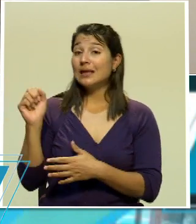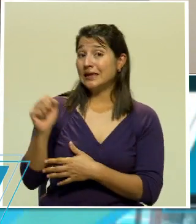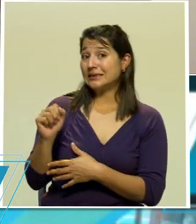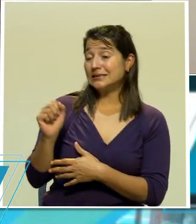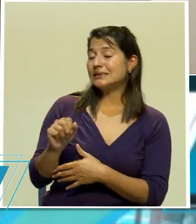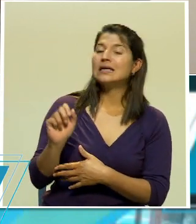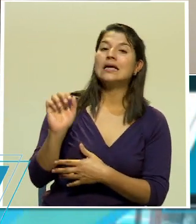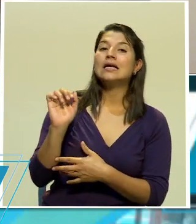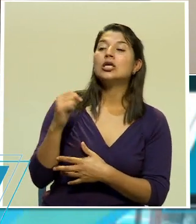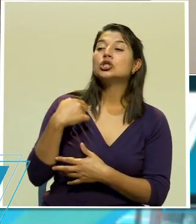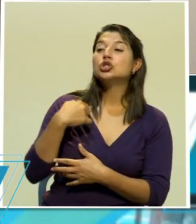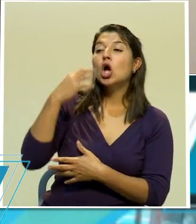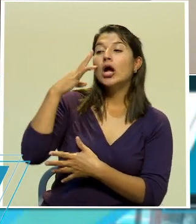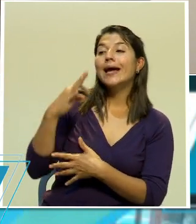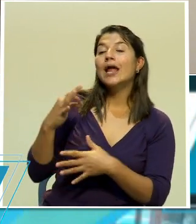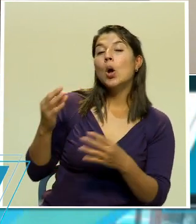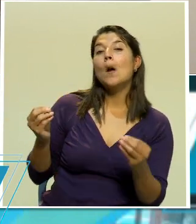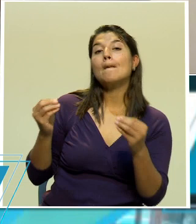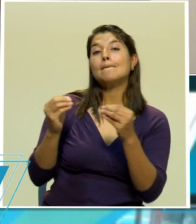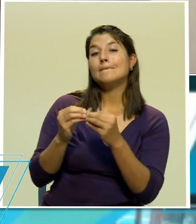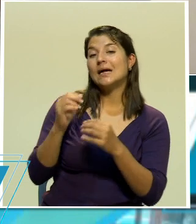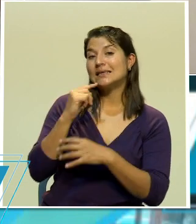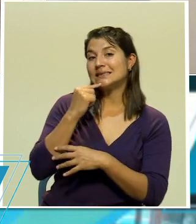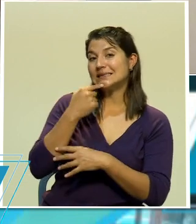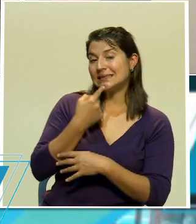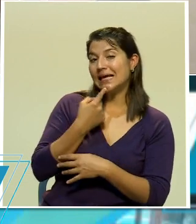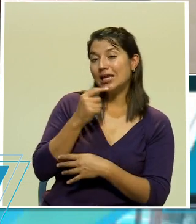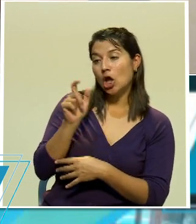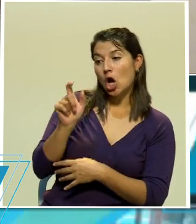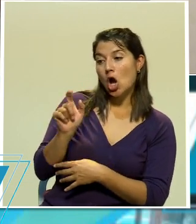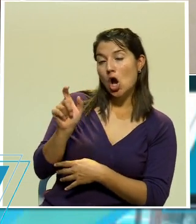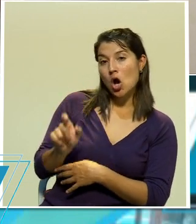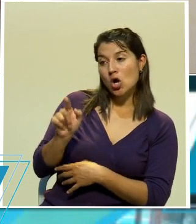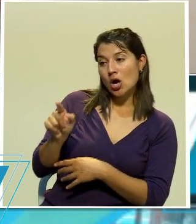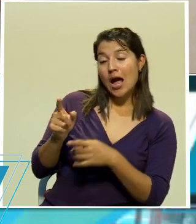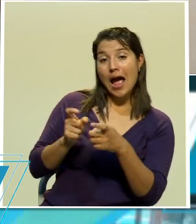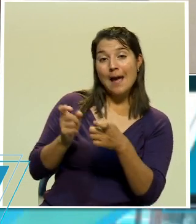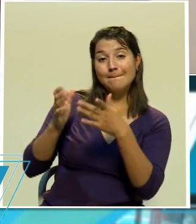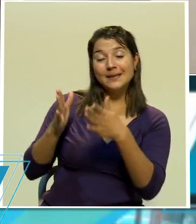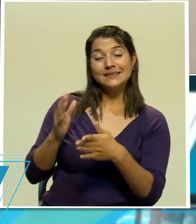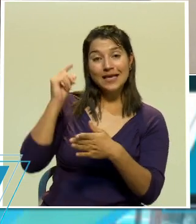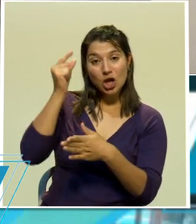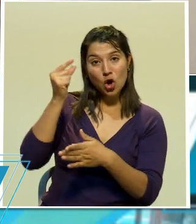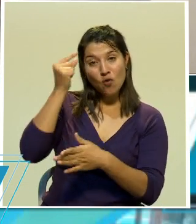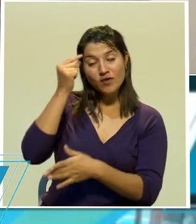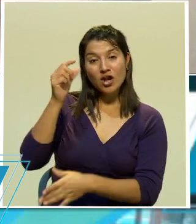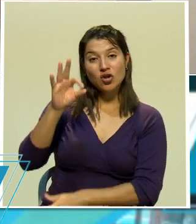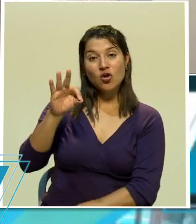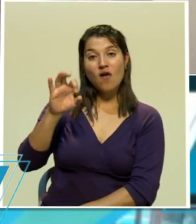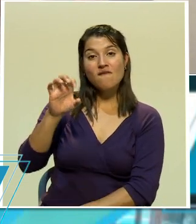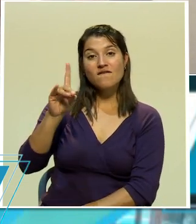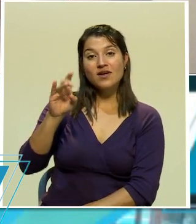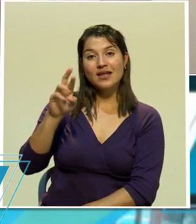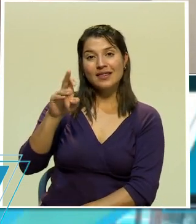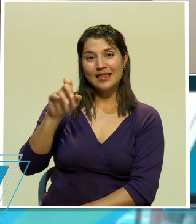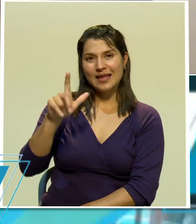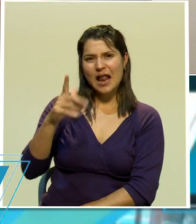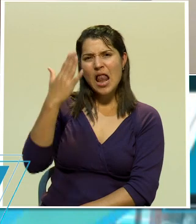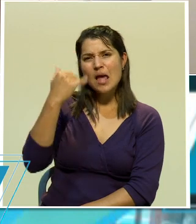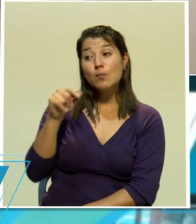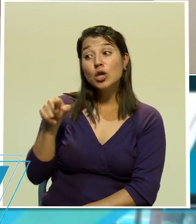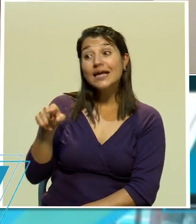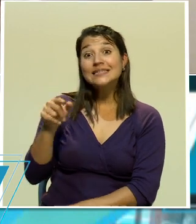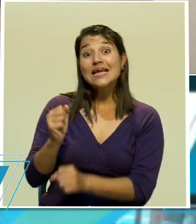usted menciona, creo que el más serio es el de la administradora del gobierno federal, porque ella emite una carta en